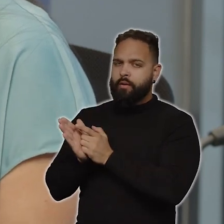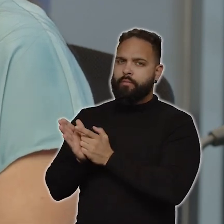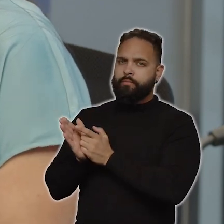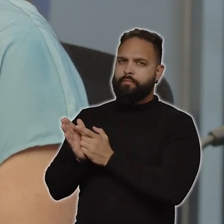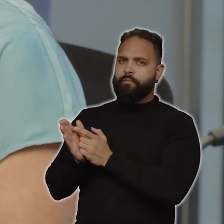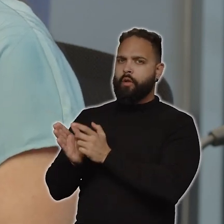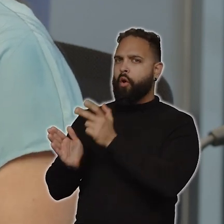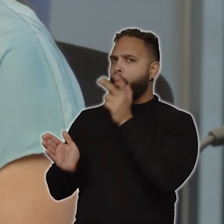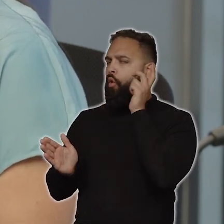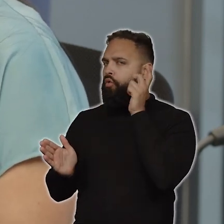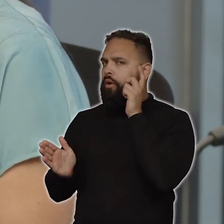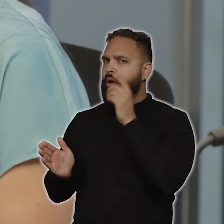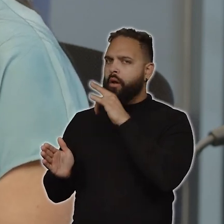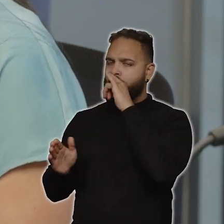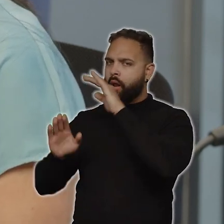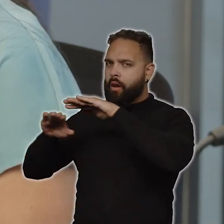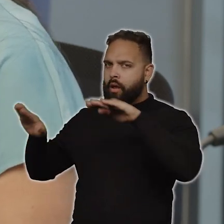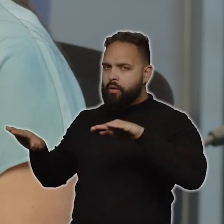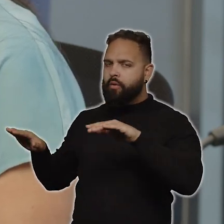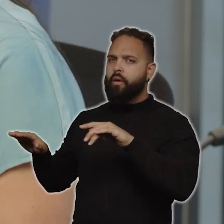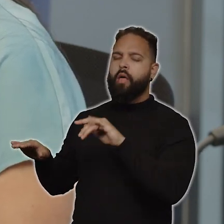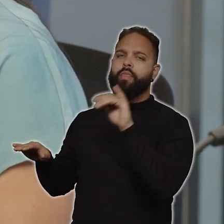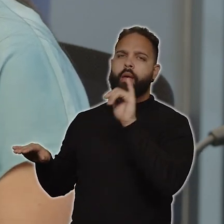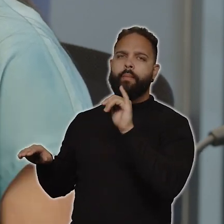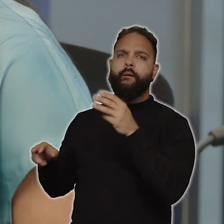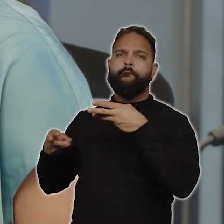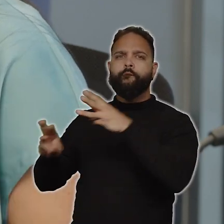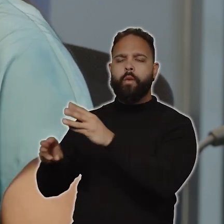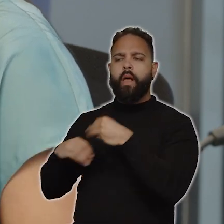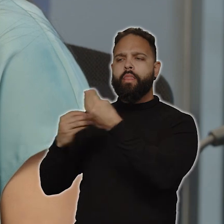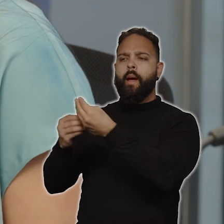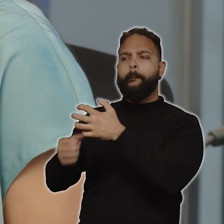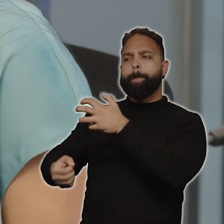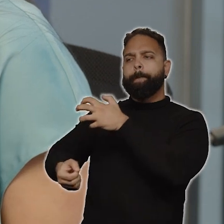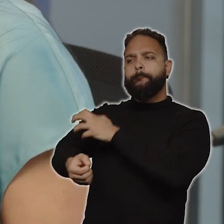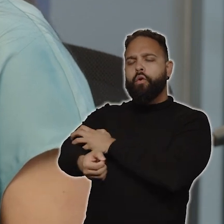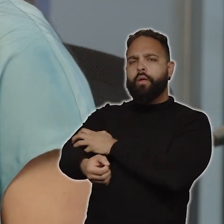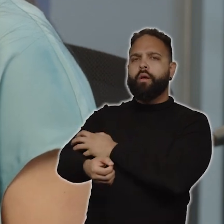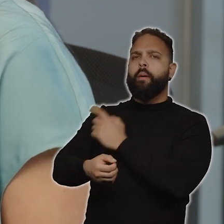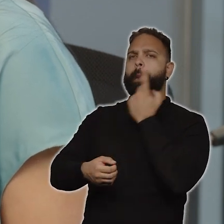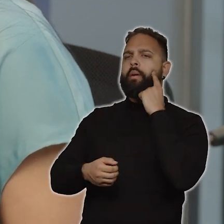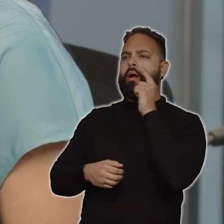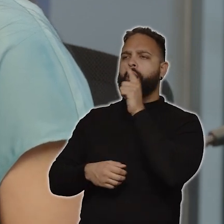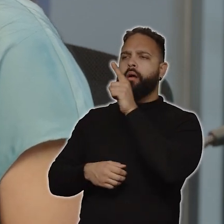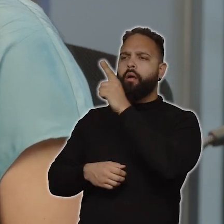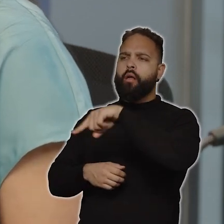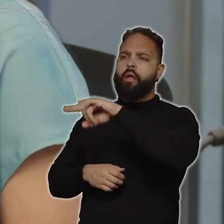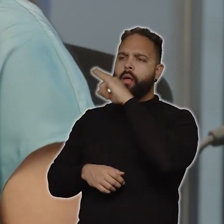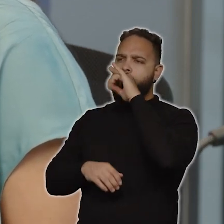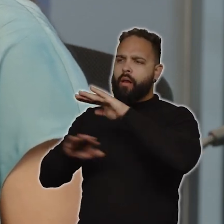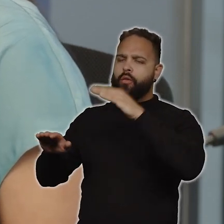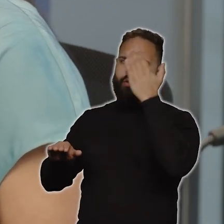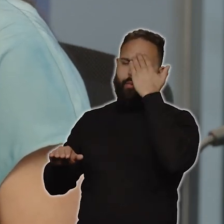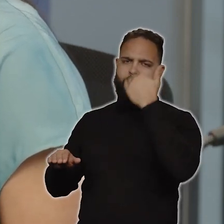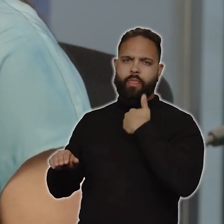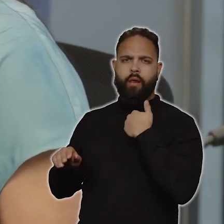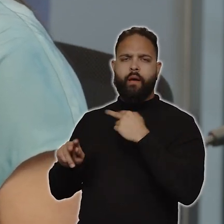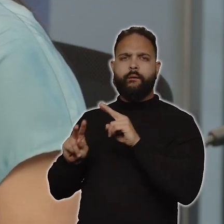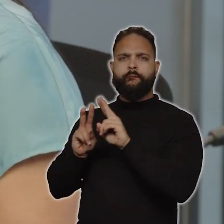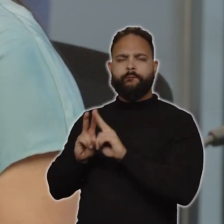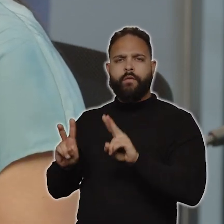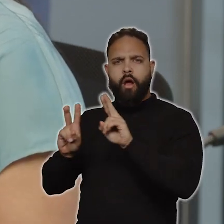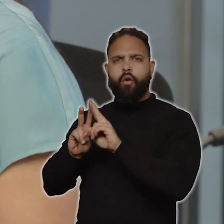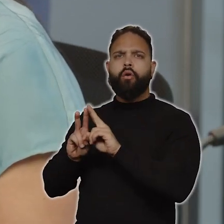el escuchar a los niños y a las niñas, sino también que es una forma de empoderarlos para que ellos sepan que tienen valor y que sus acciones